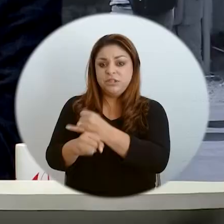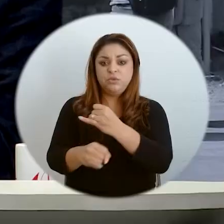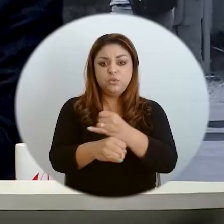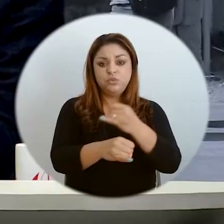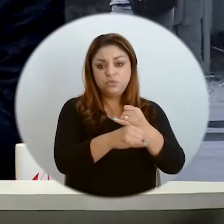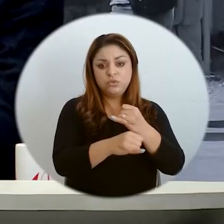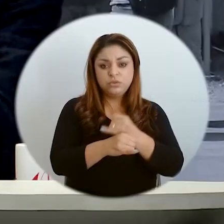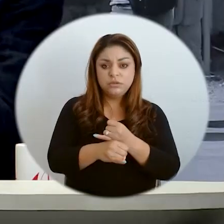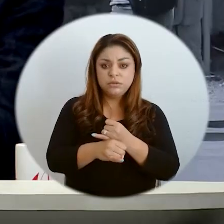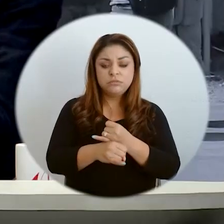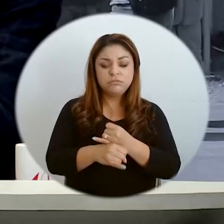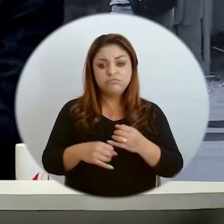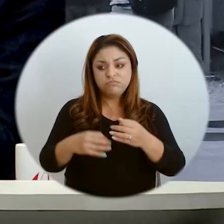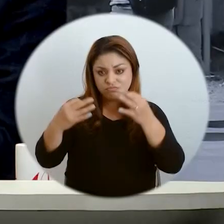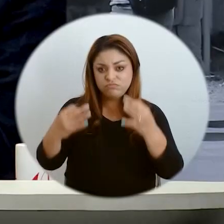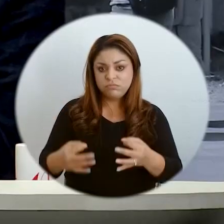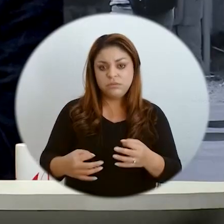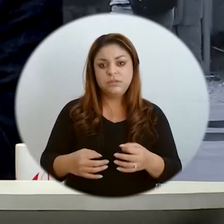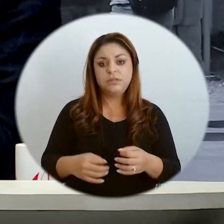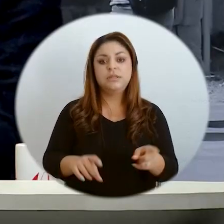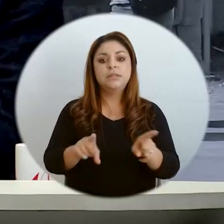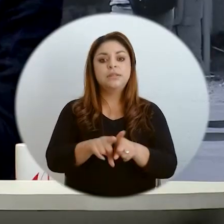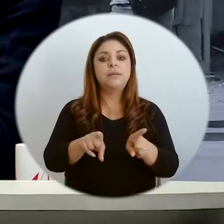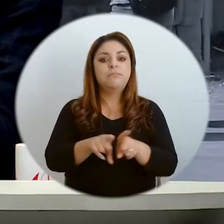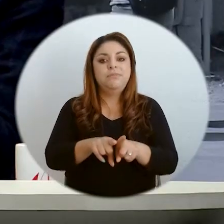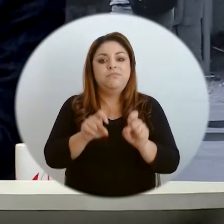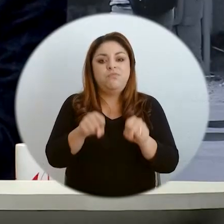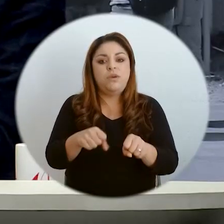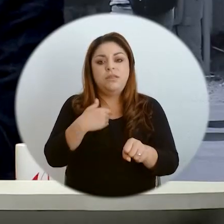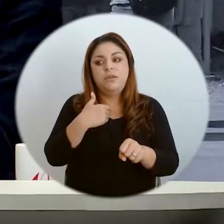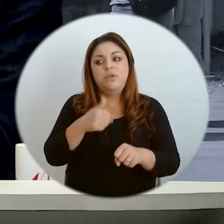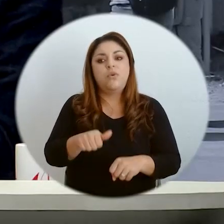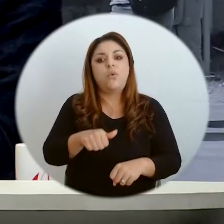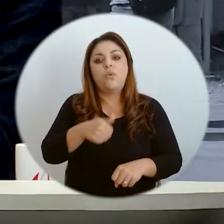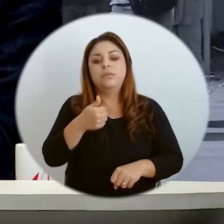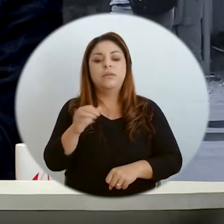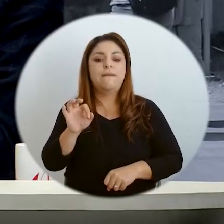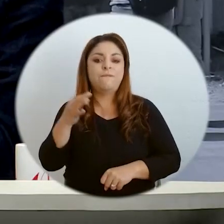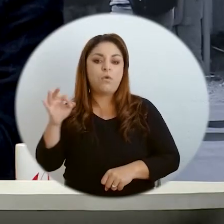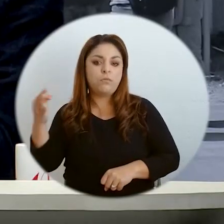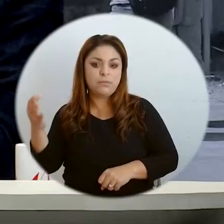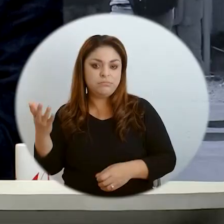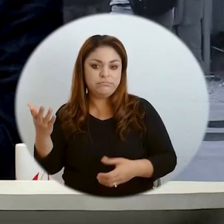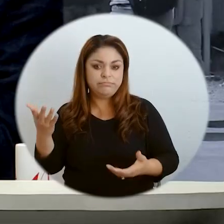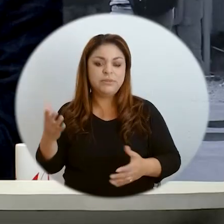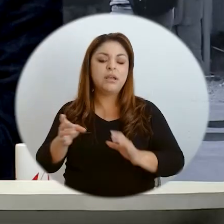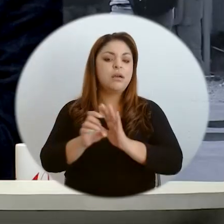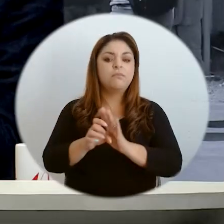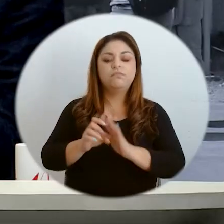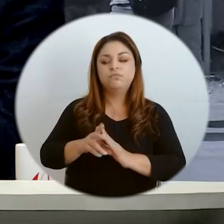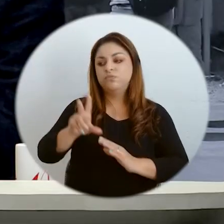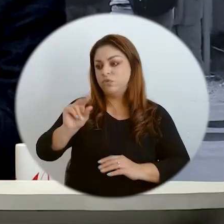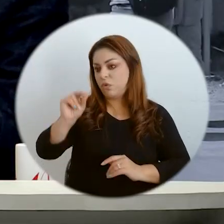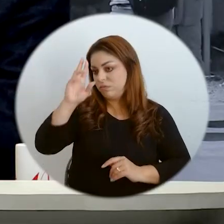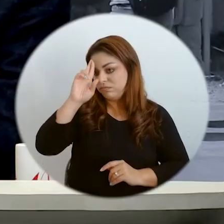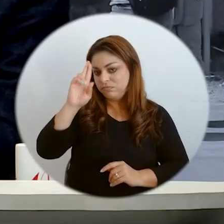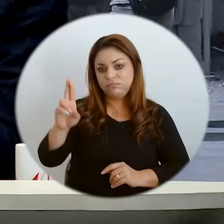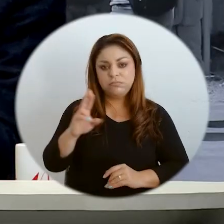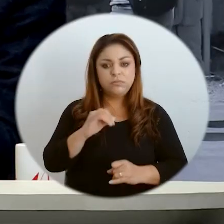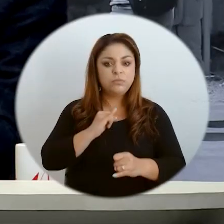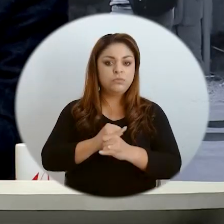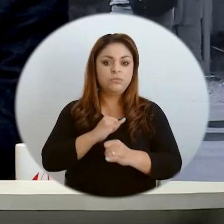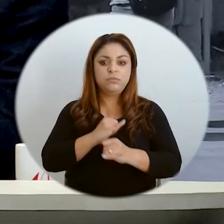instituciones de forma literal. Pueden también recurrir de otras formas, ¿verdad? Y respetando